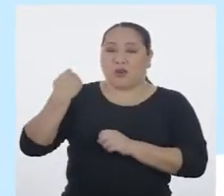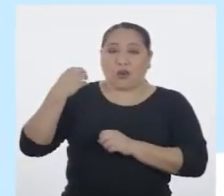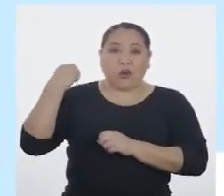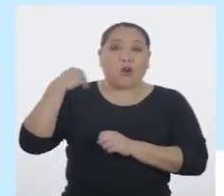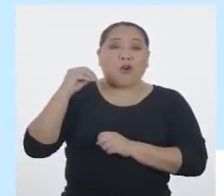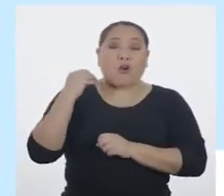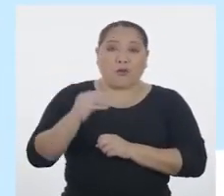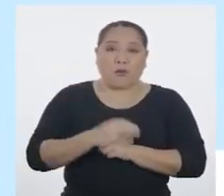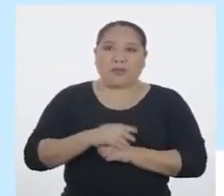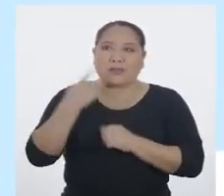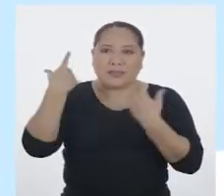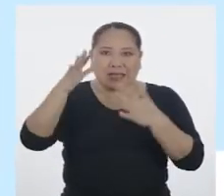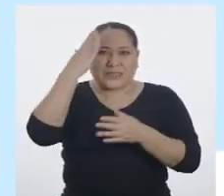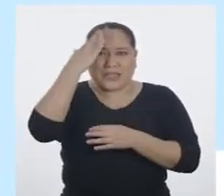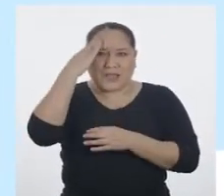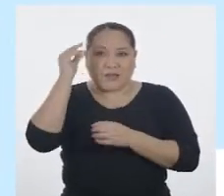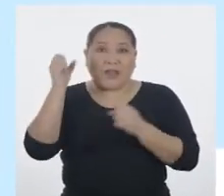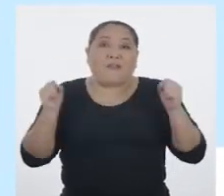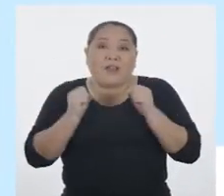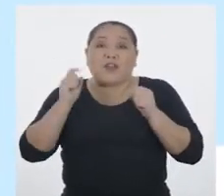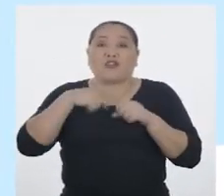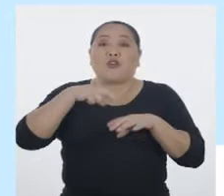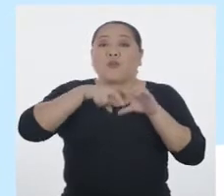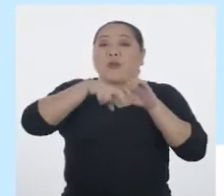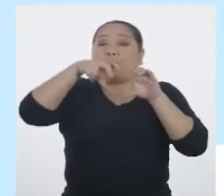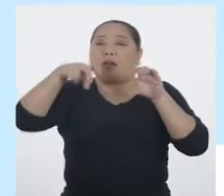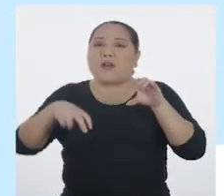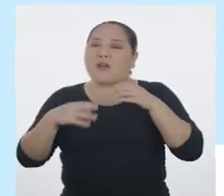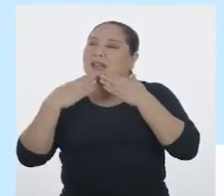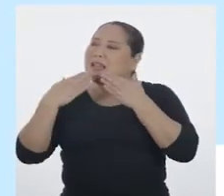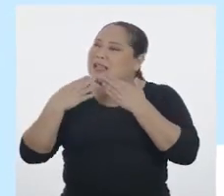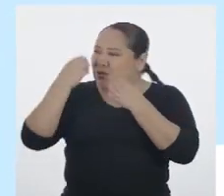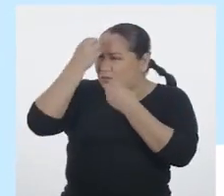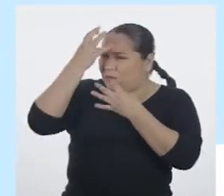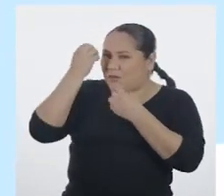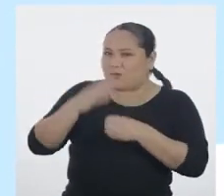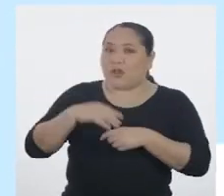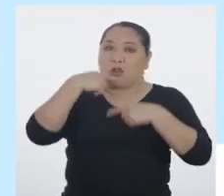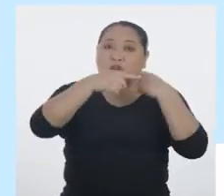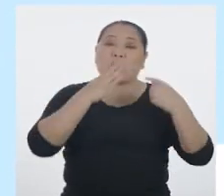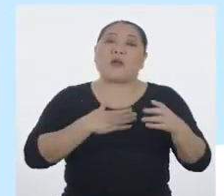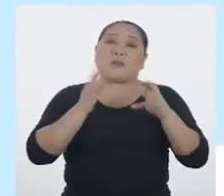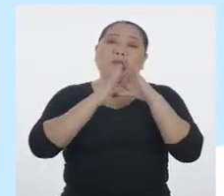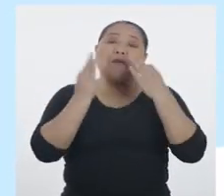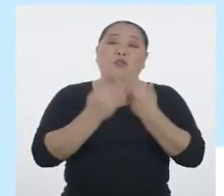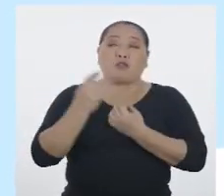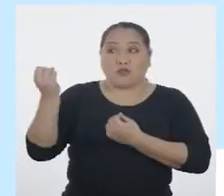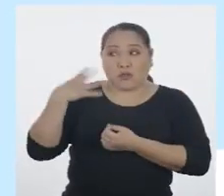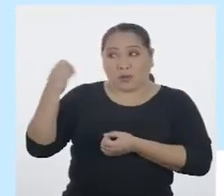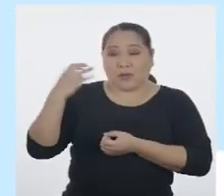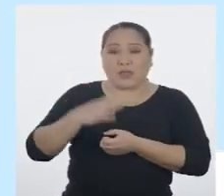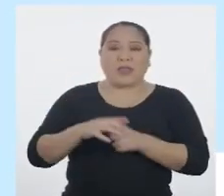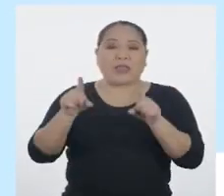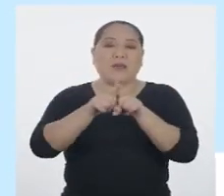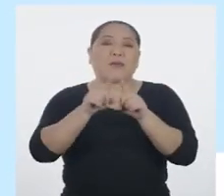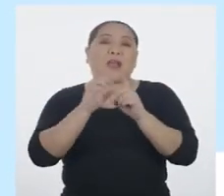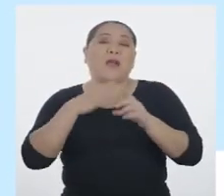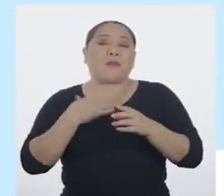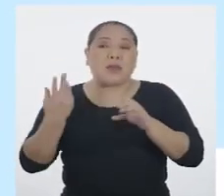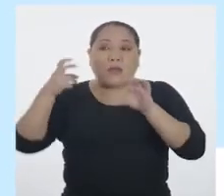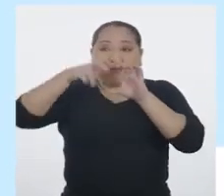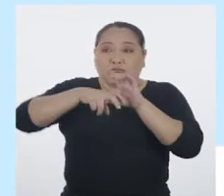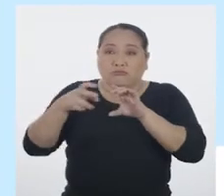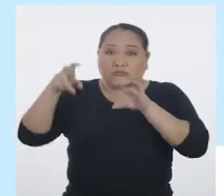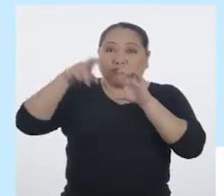joven, ya está enterado del friaje y acá me bajo. Muchas gracias por los datos. Le contaré a mi familia todo lo que me dijo y